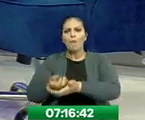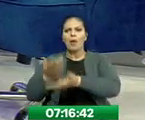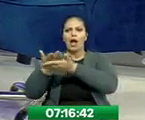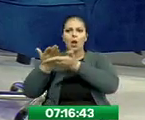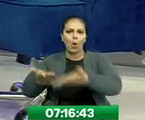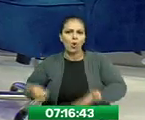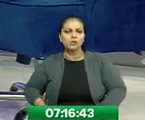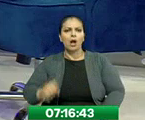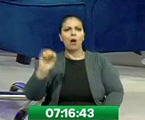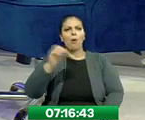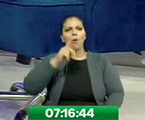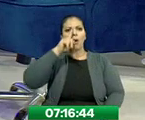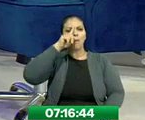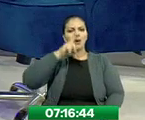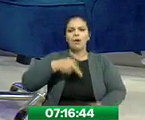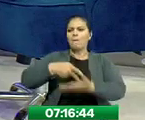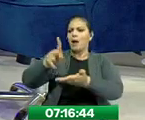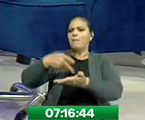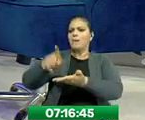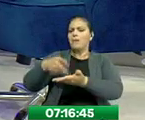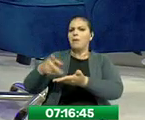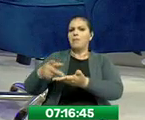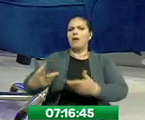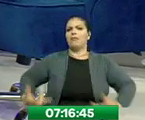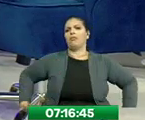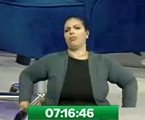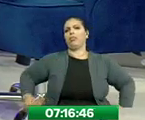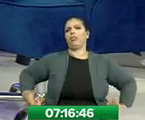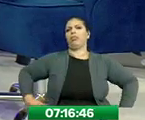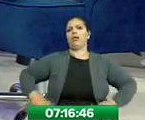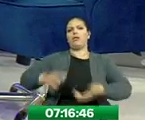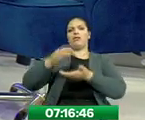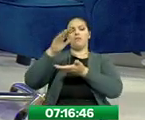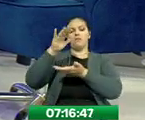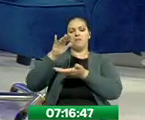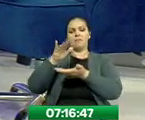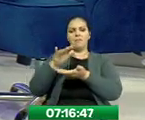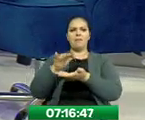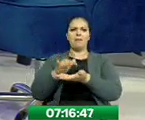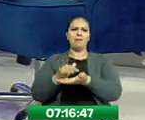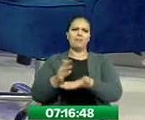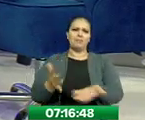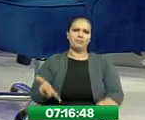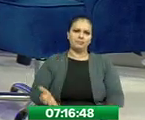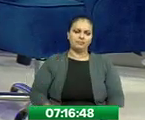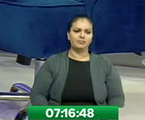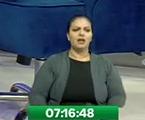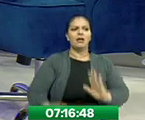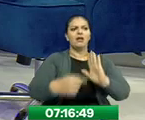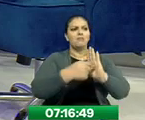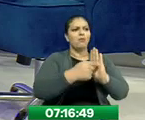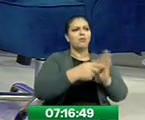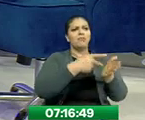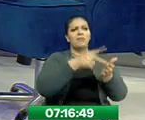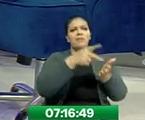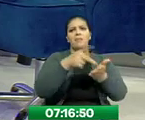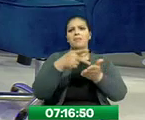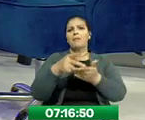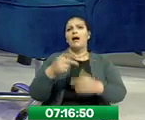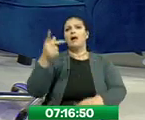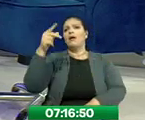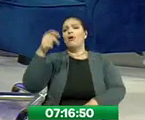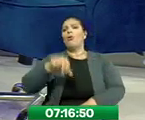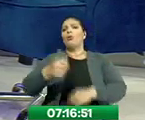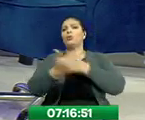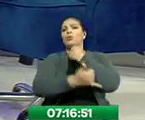pagar intereses? Ahora, no obstante, la prensa destaca, quinta emisión, el destino del dinero será el fortalecimiento de la reserva y